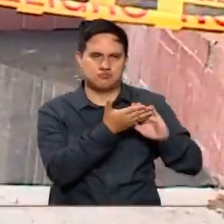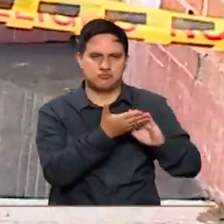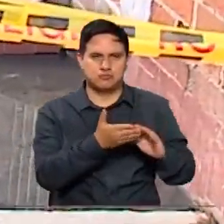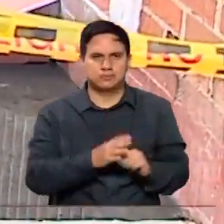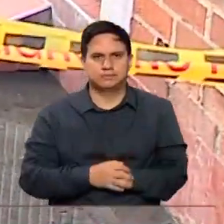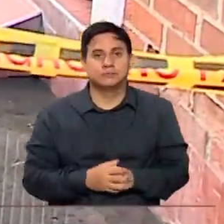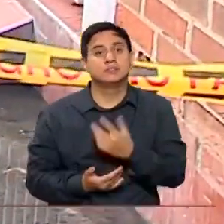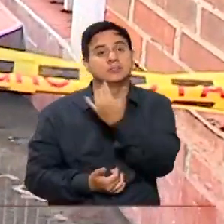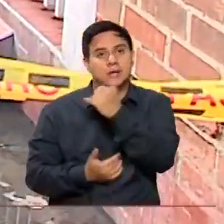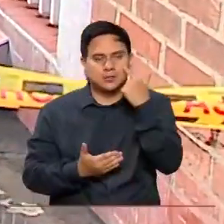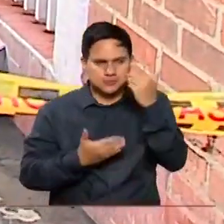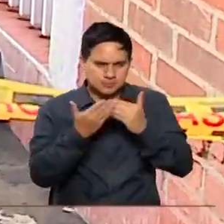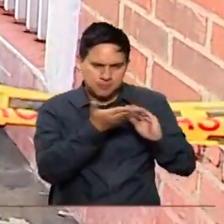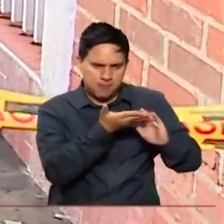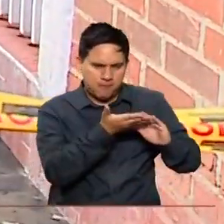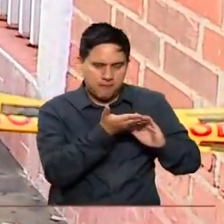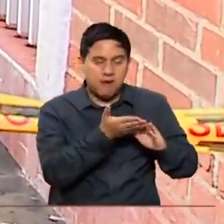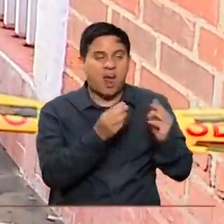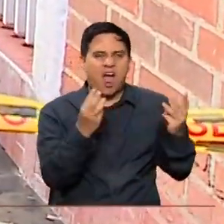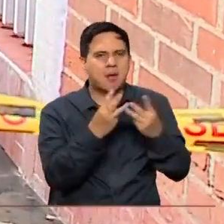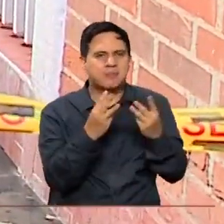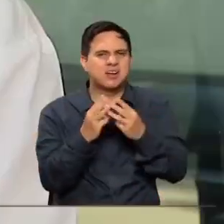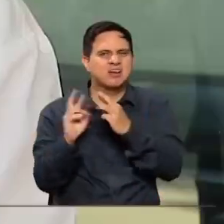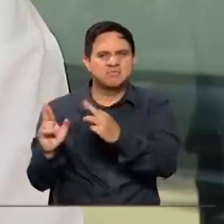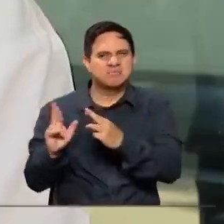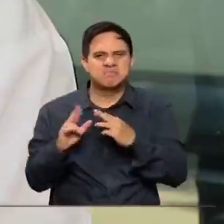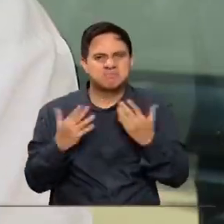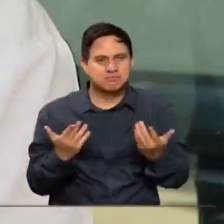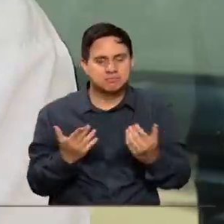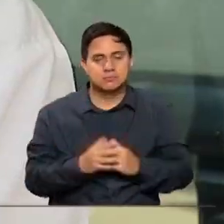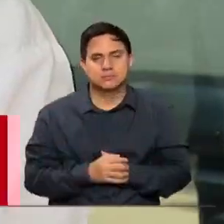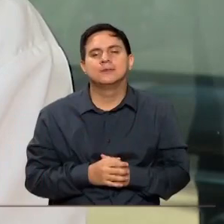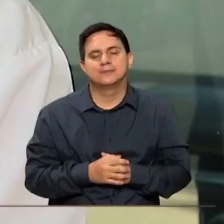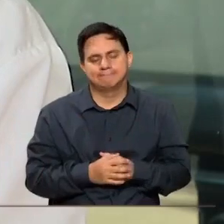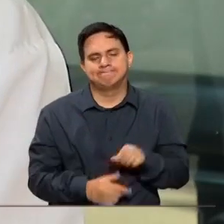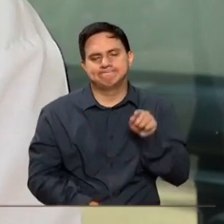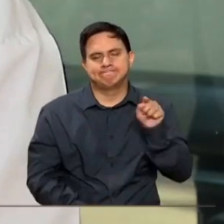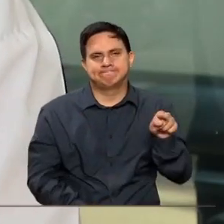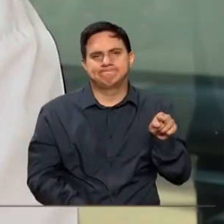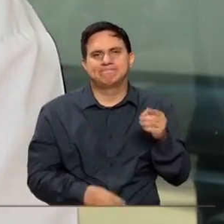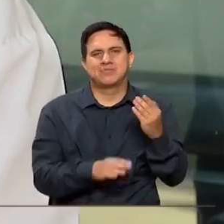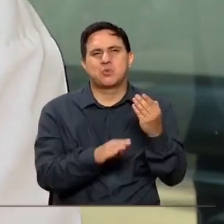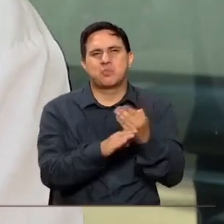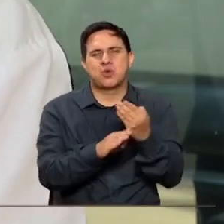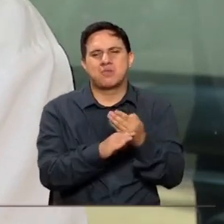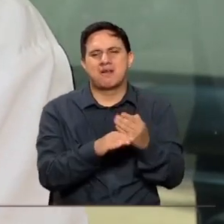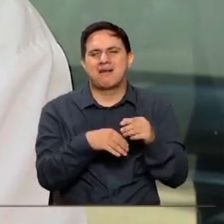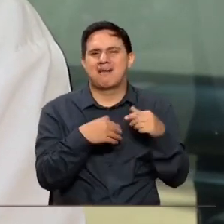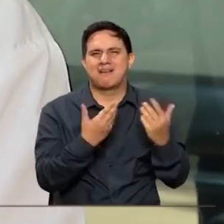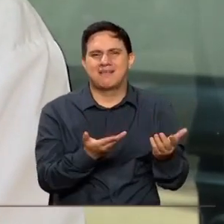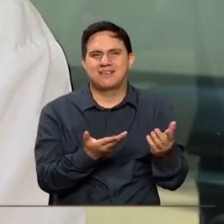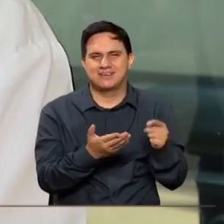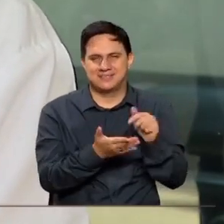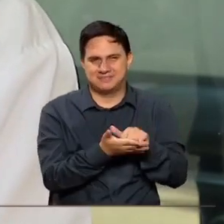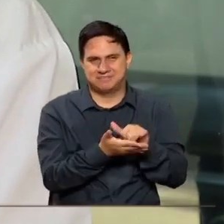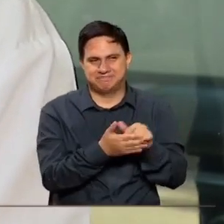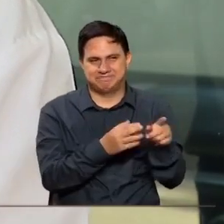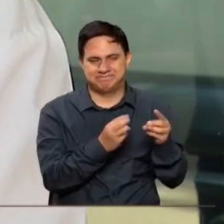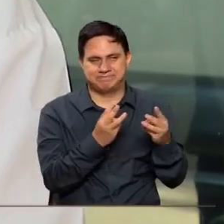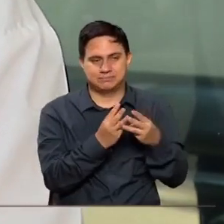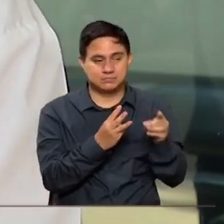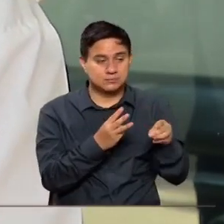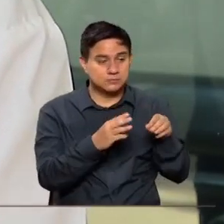Tras la revisión, la empresa respondió. Tiene un problema puntual allí en la acometida, la